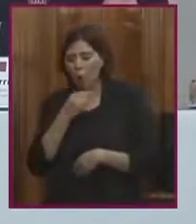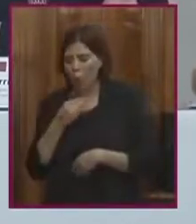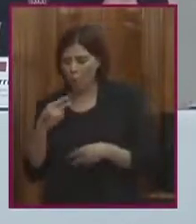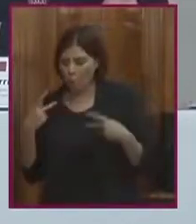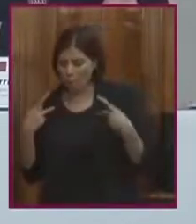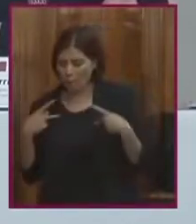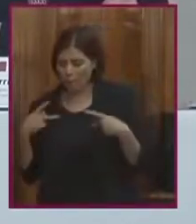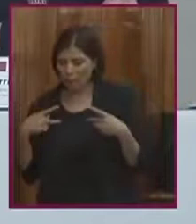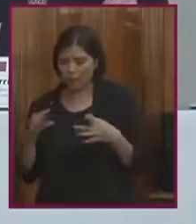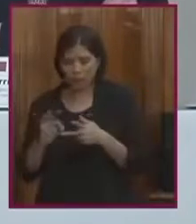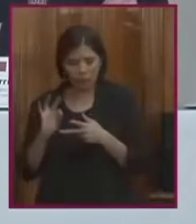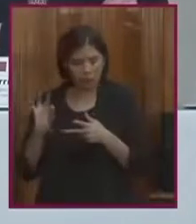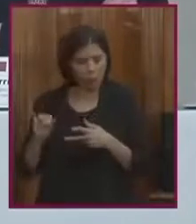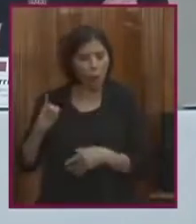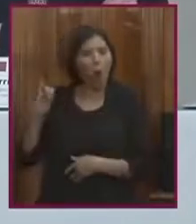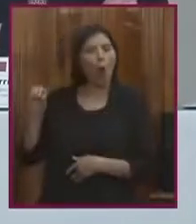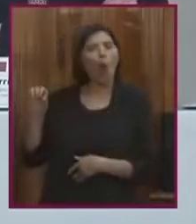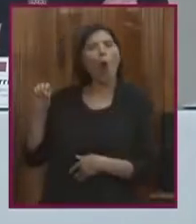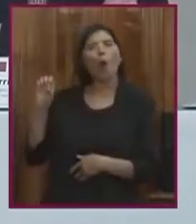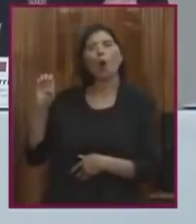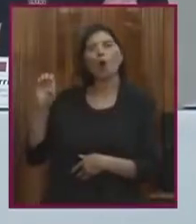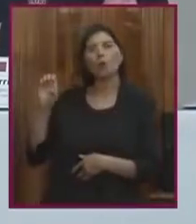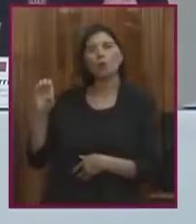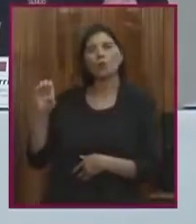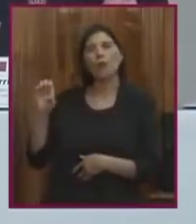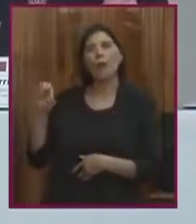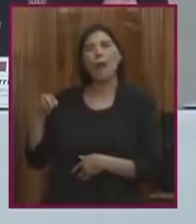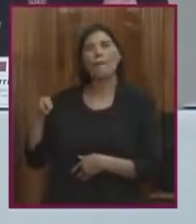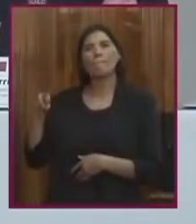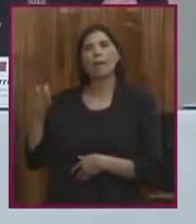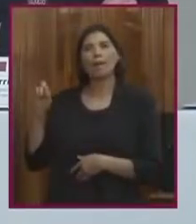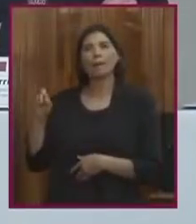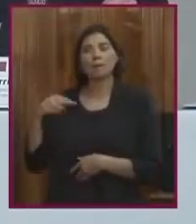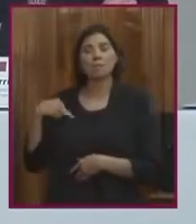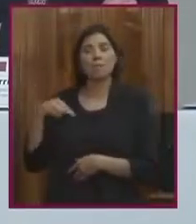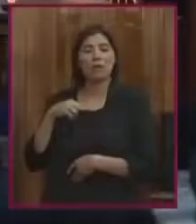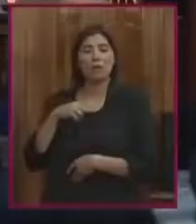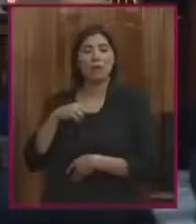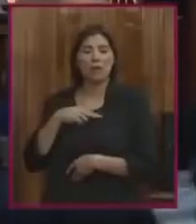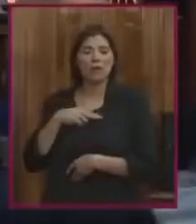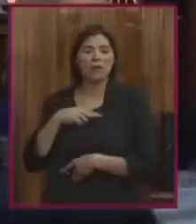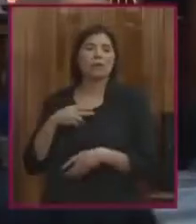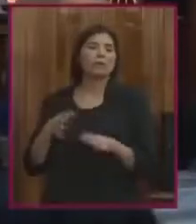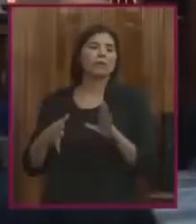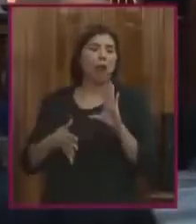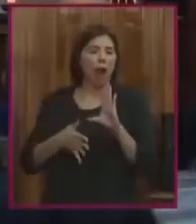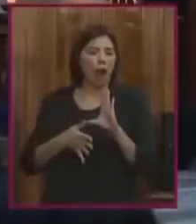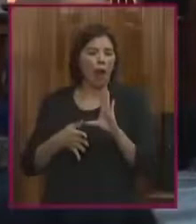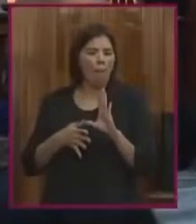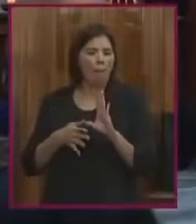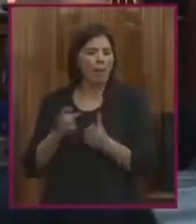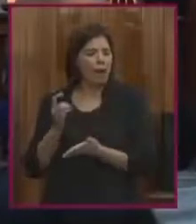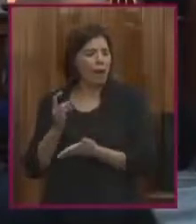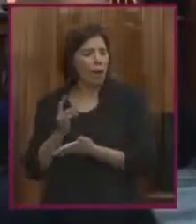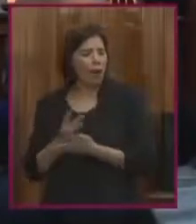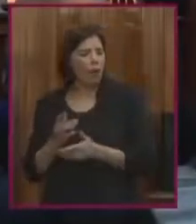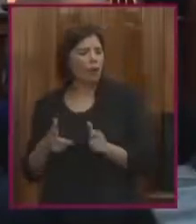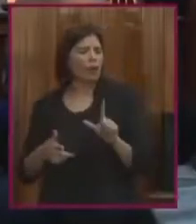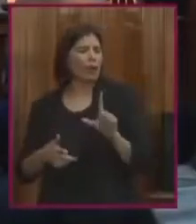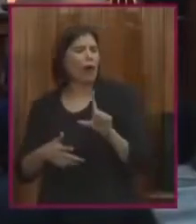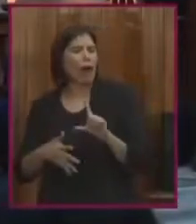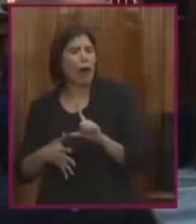revolucionario José Martí, de nuestra América. ¿Sí? no es solo latinoamericanista y